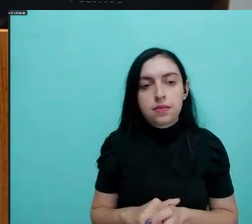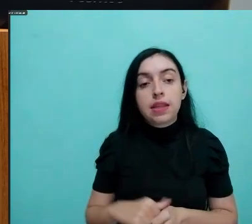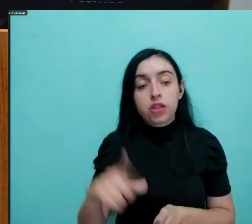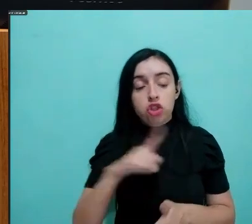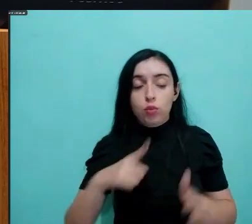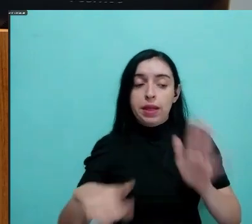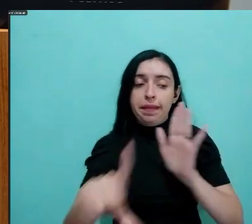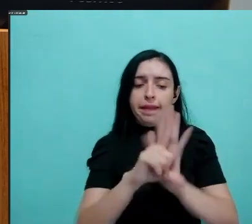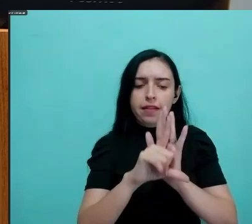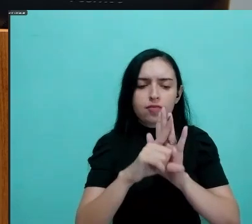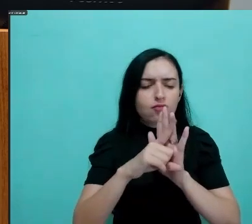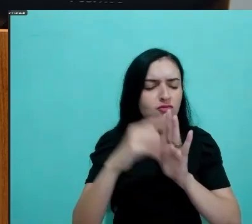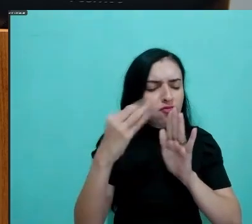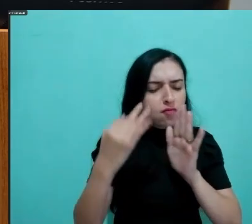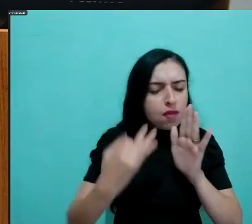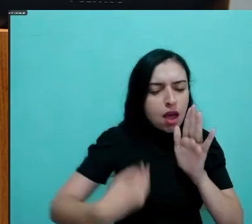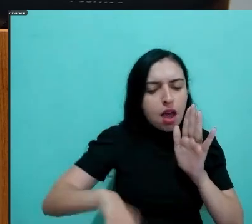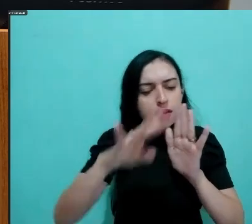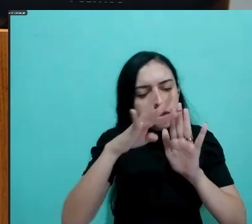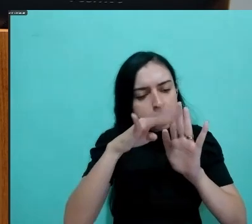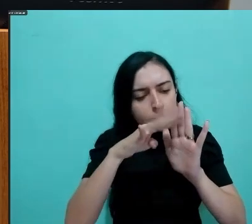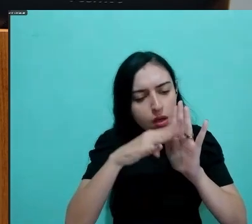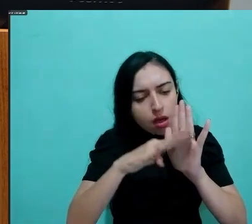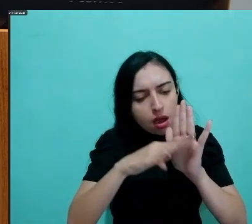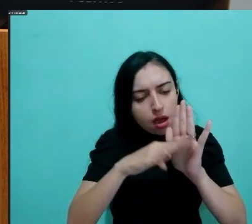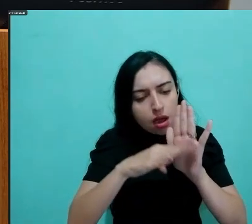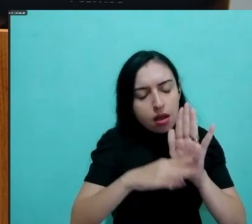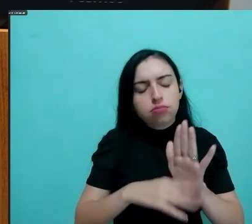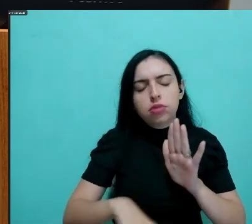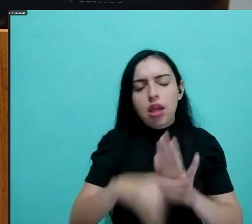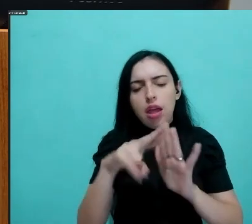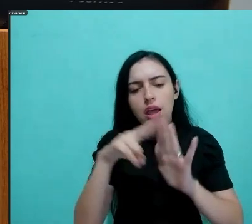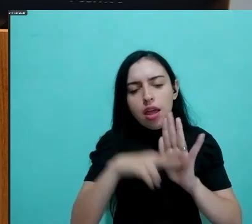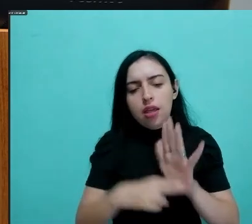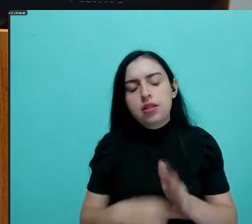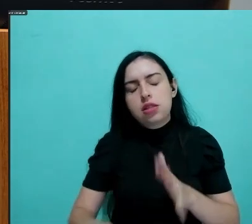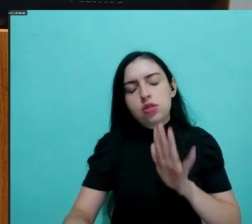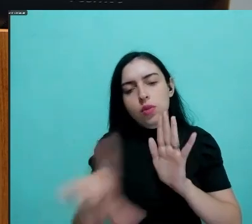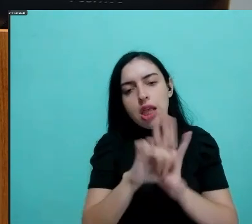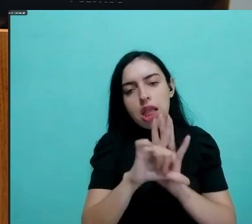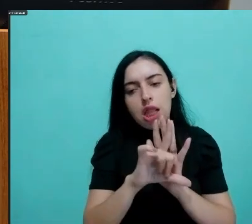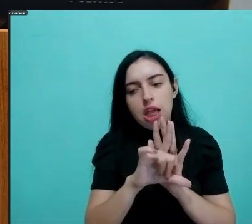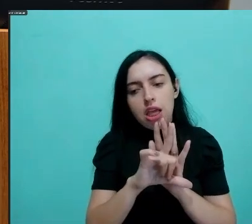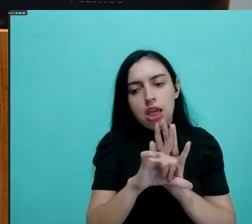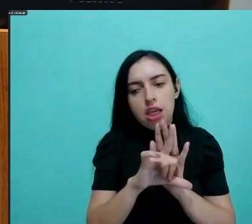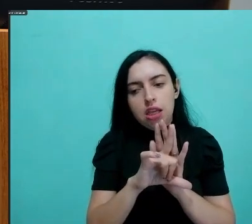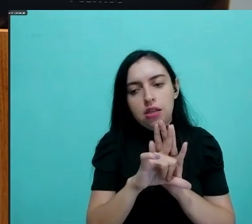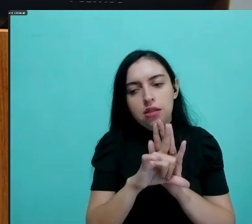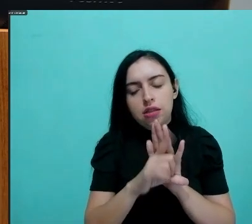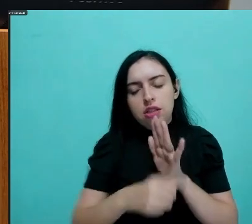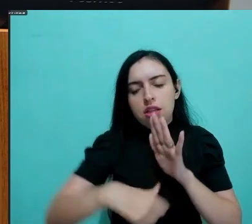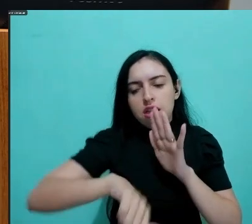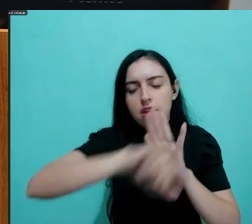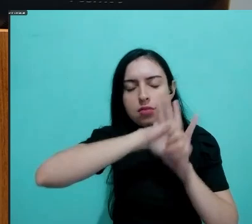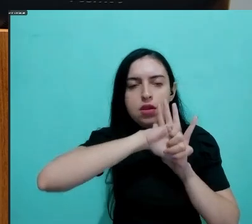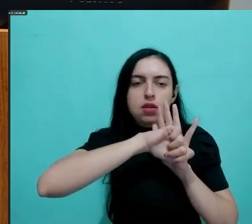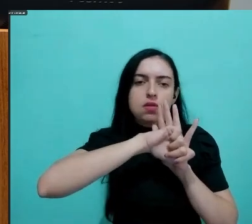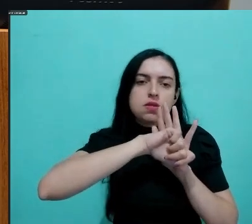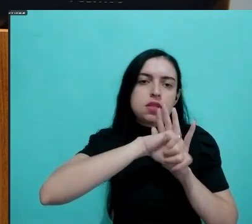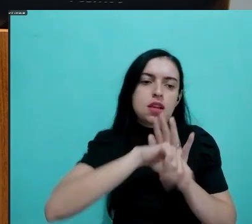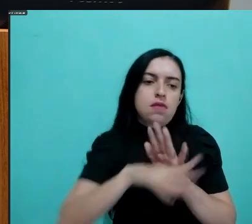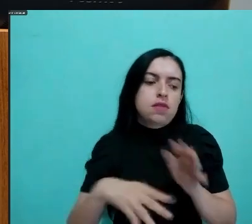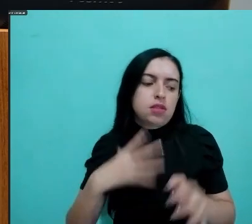varias excepciones, pero una ley que criminalizaba ese tipo de comportamiento.